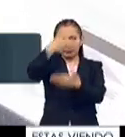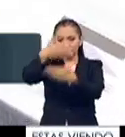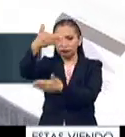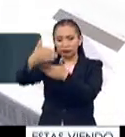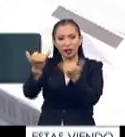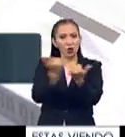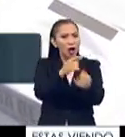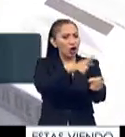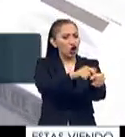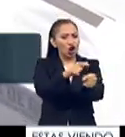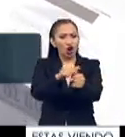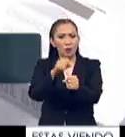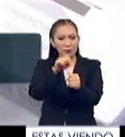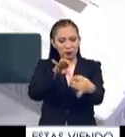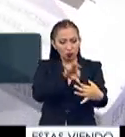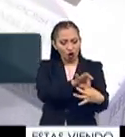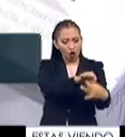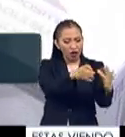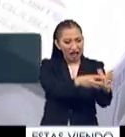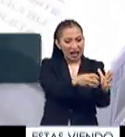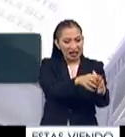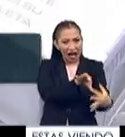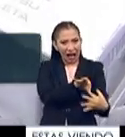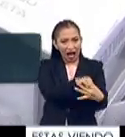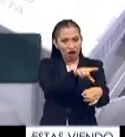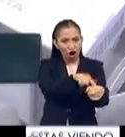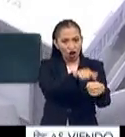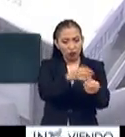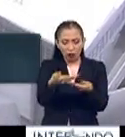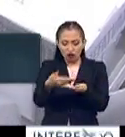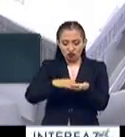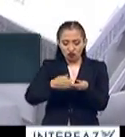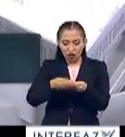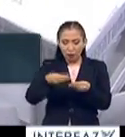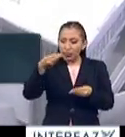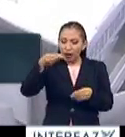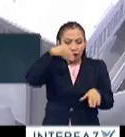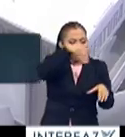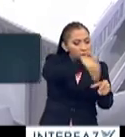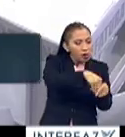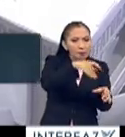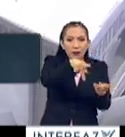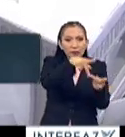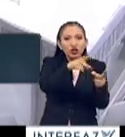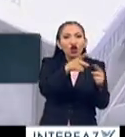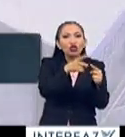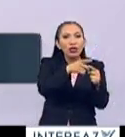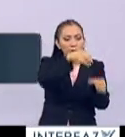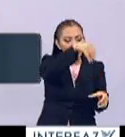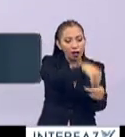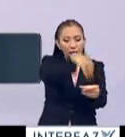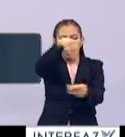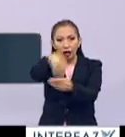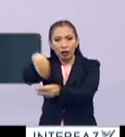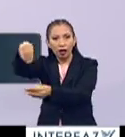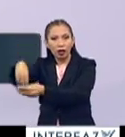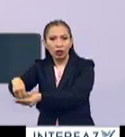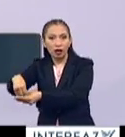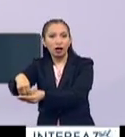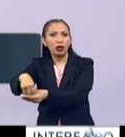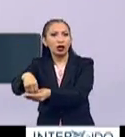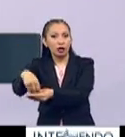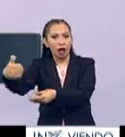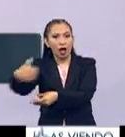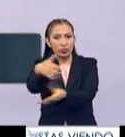vienen el mismo color de la urna para que al momento de doblar su voto ellos puedan identificar perfectamente bien en dónde